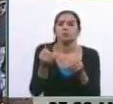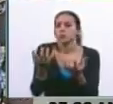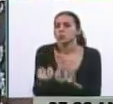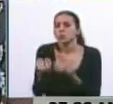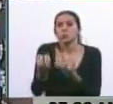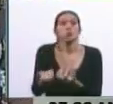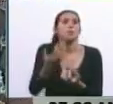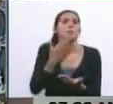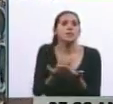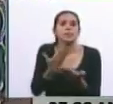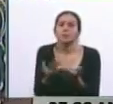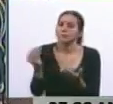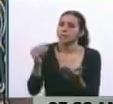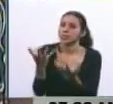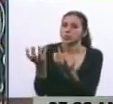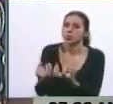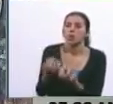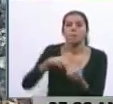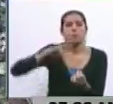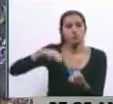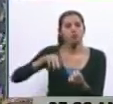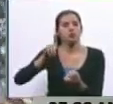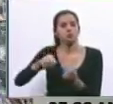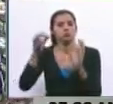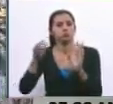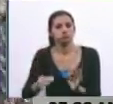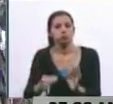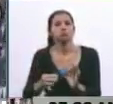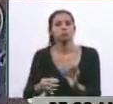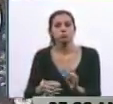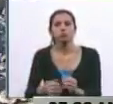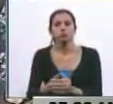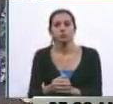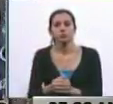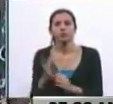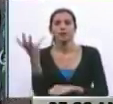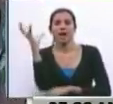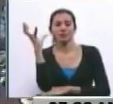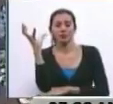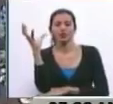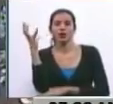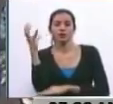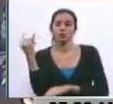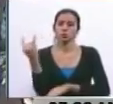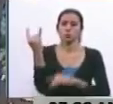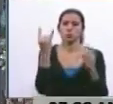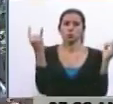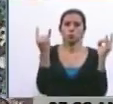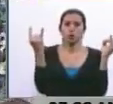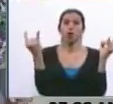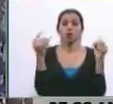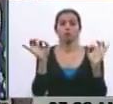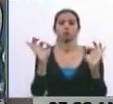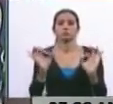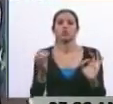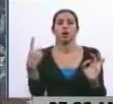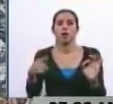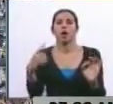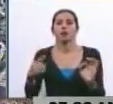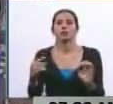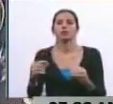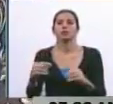datos. Y Movilnet ha garantizado eso, ha garantizado a través de las antenas y la tecnología GSM la disponibilidad